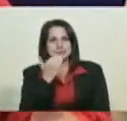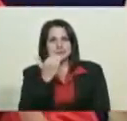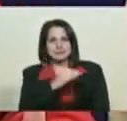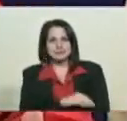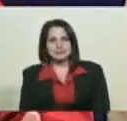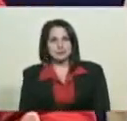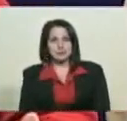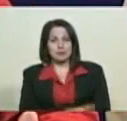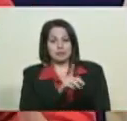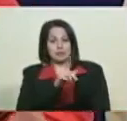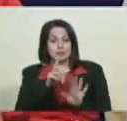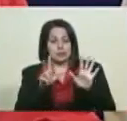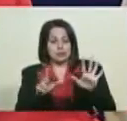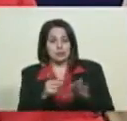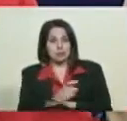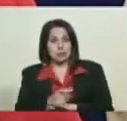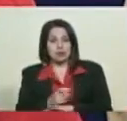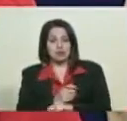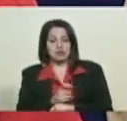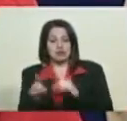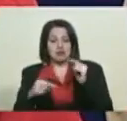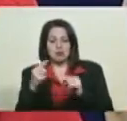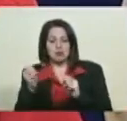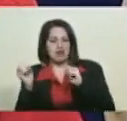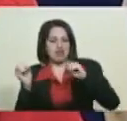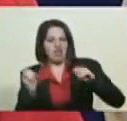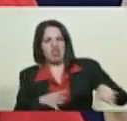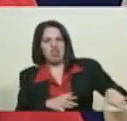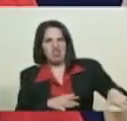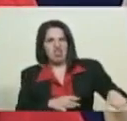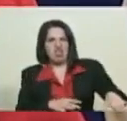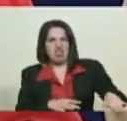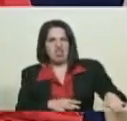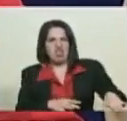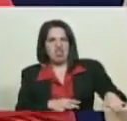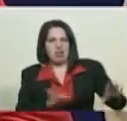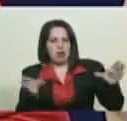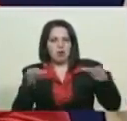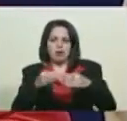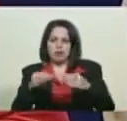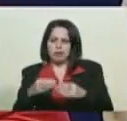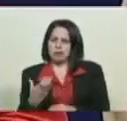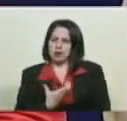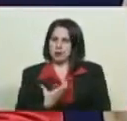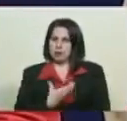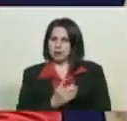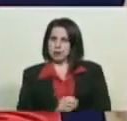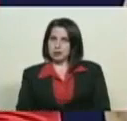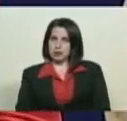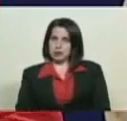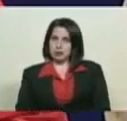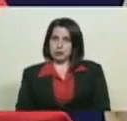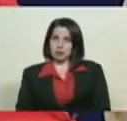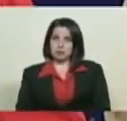18 gobernaciones, abandonen el terreno de las alcaldías,